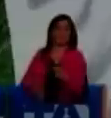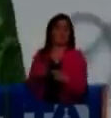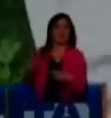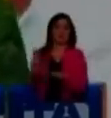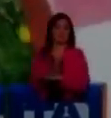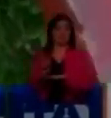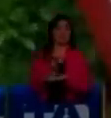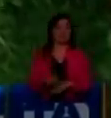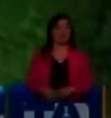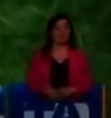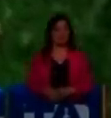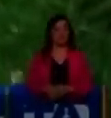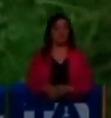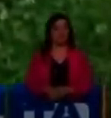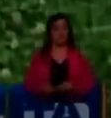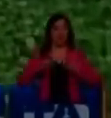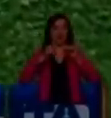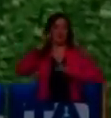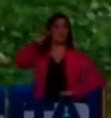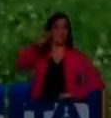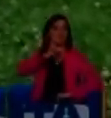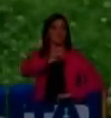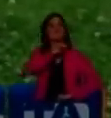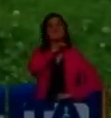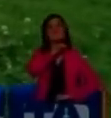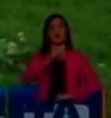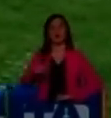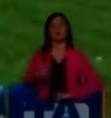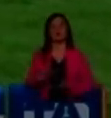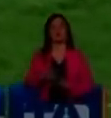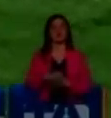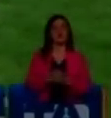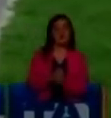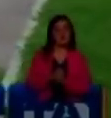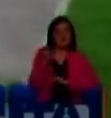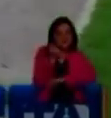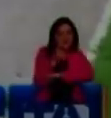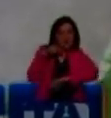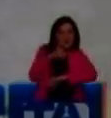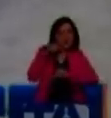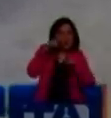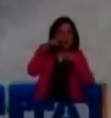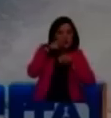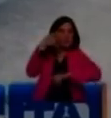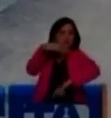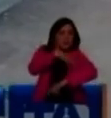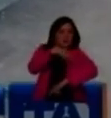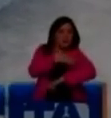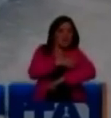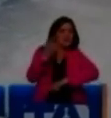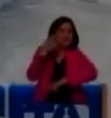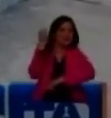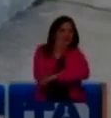uso, porque se ha dado cita toda la clase de gente que llega con sus vicios de aquí. Bueno, y vemos que también aquí hay